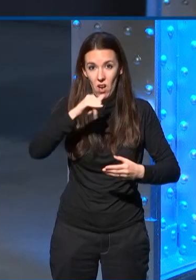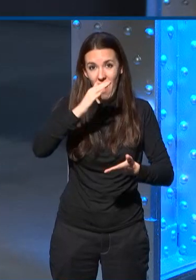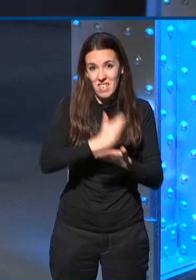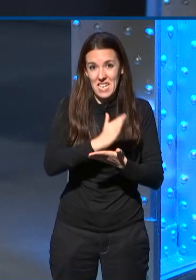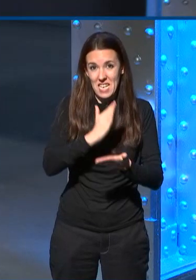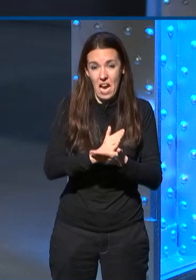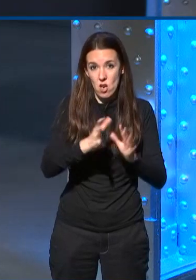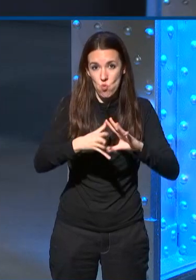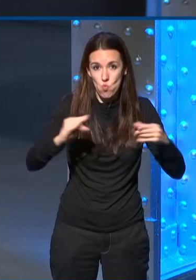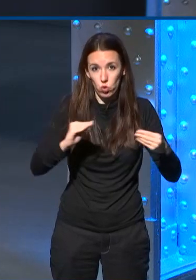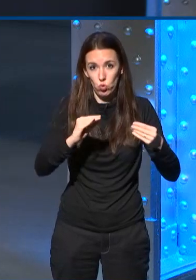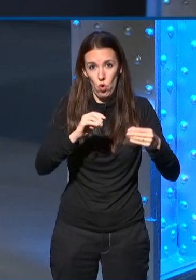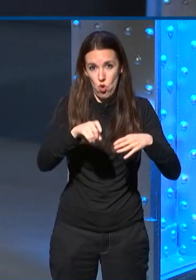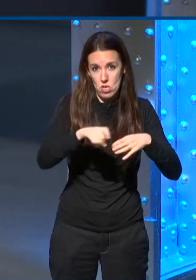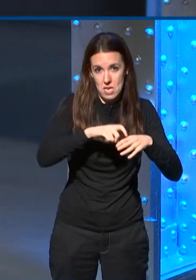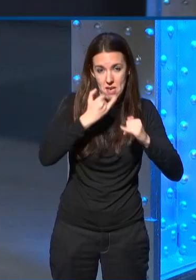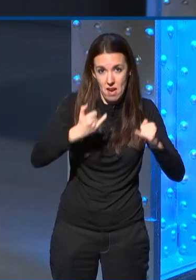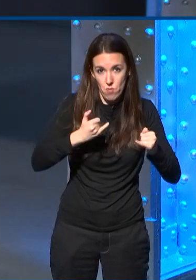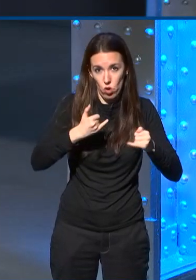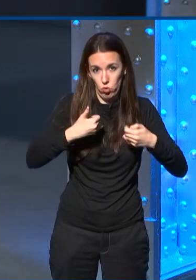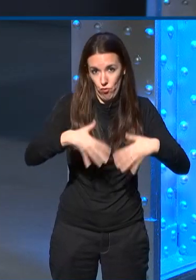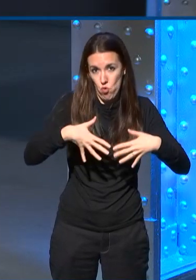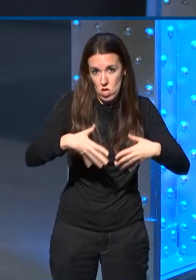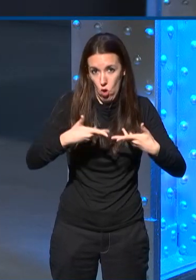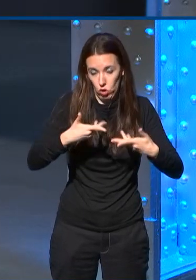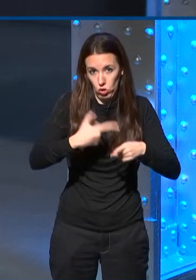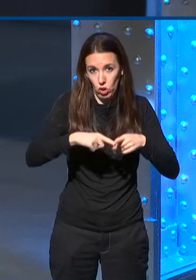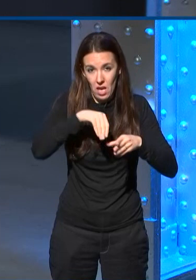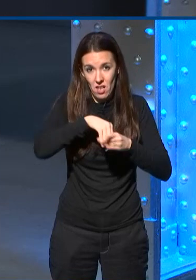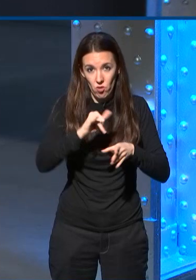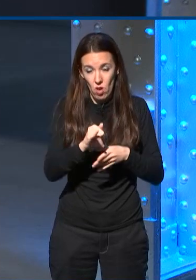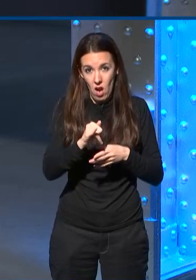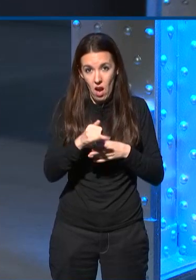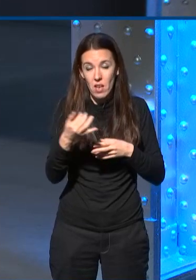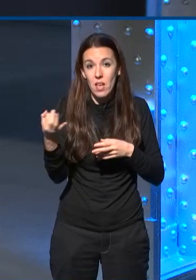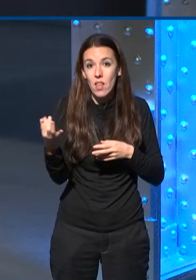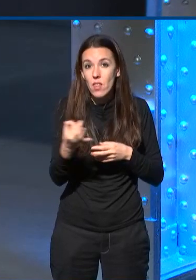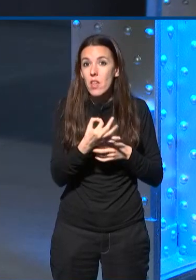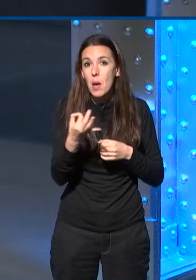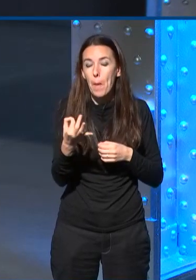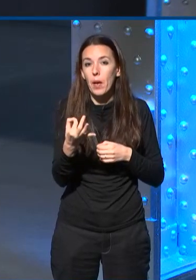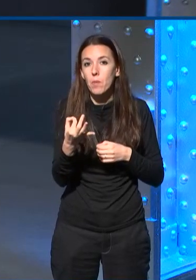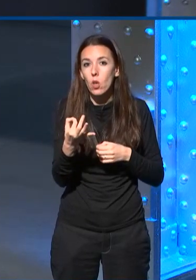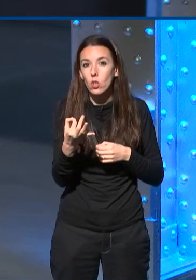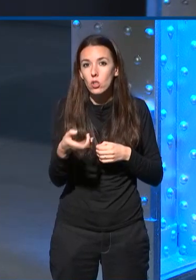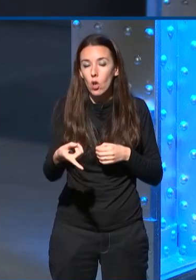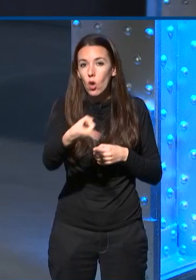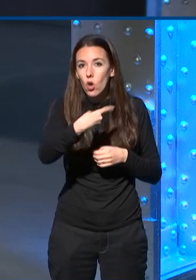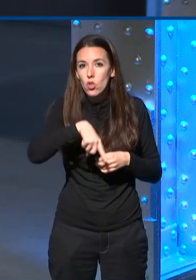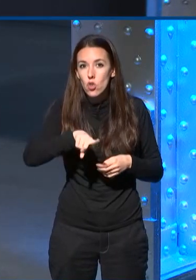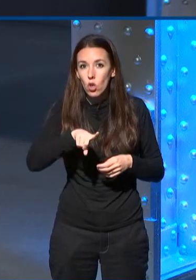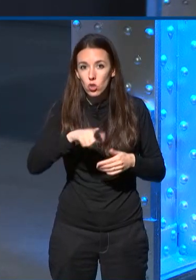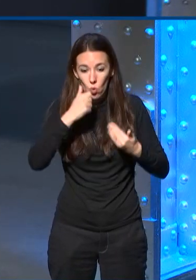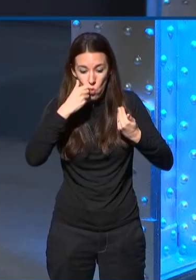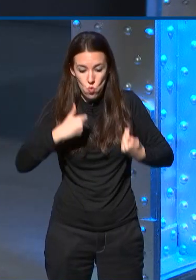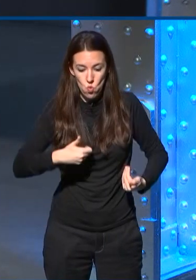carne, músculo, nervios, fluidos. En órbita, por lo visto, nosotros estamos